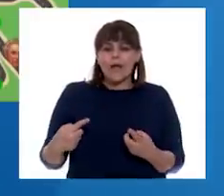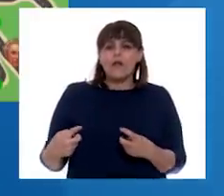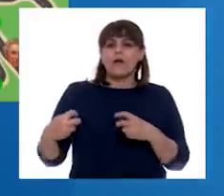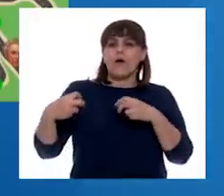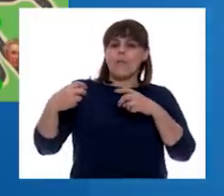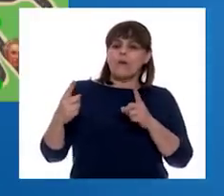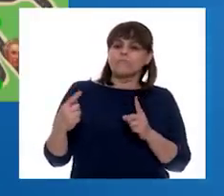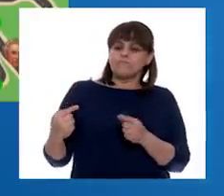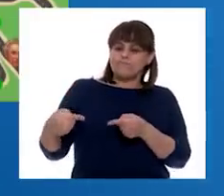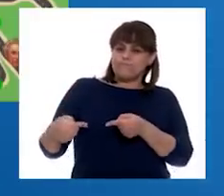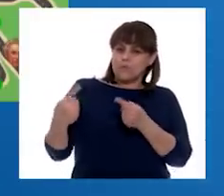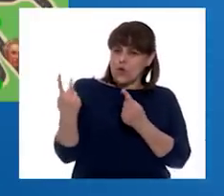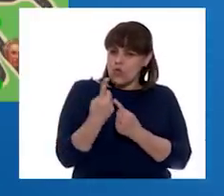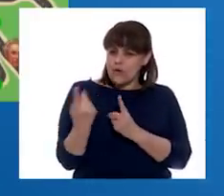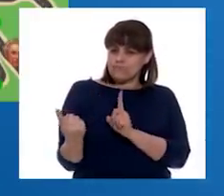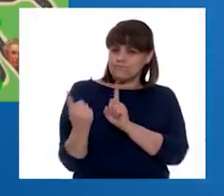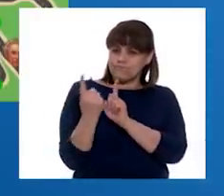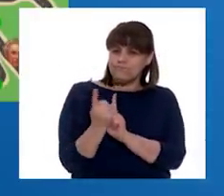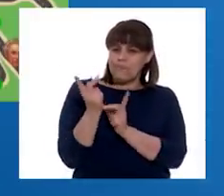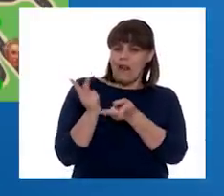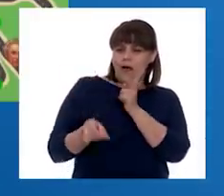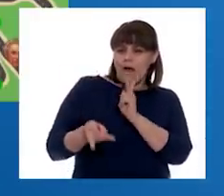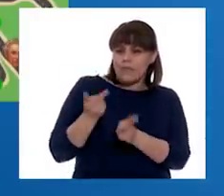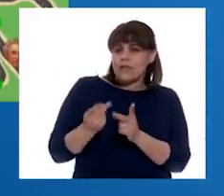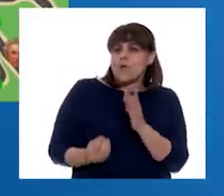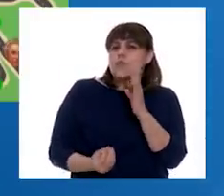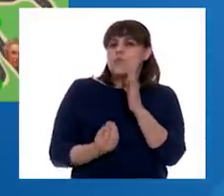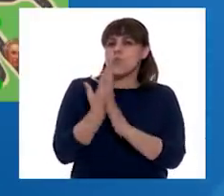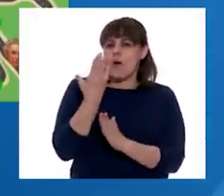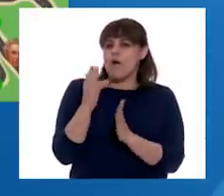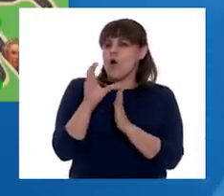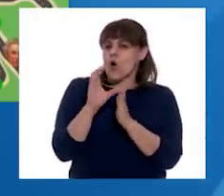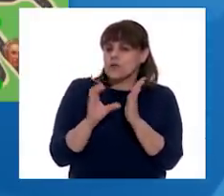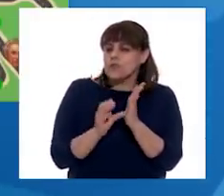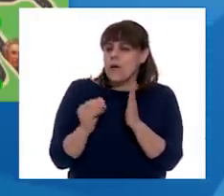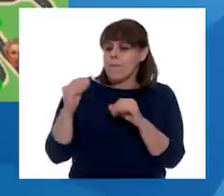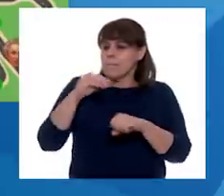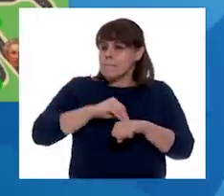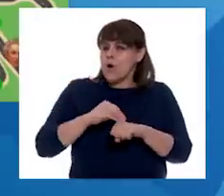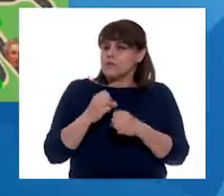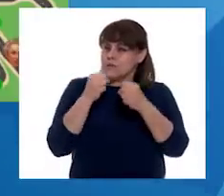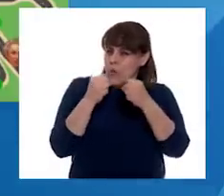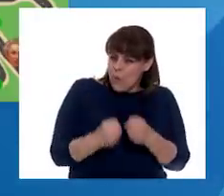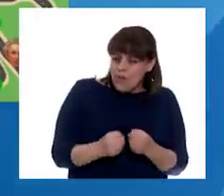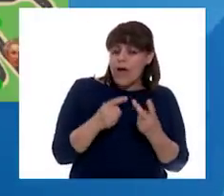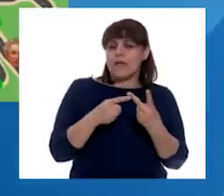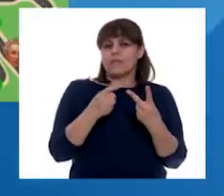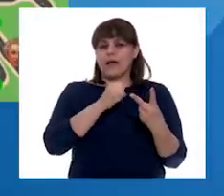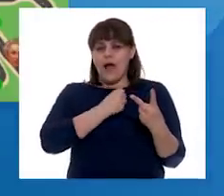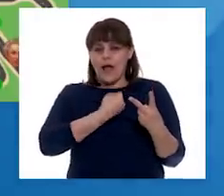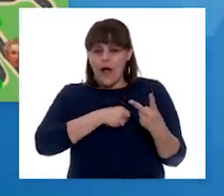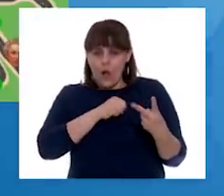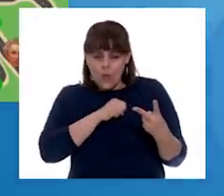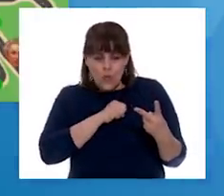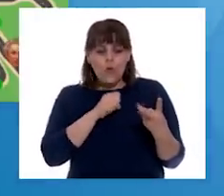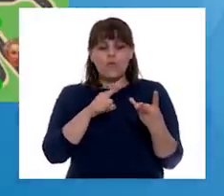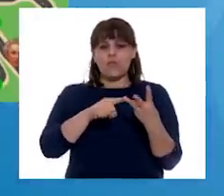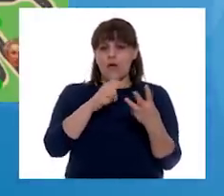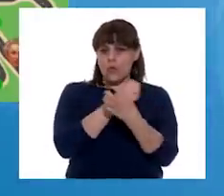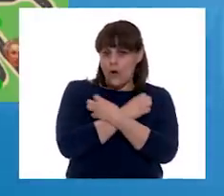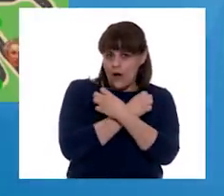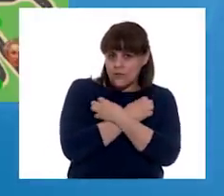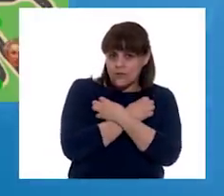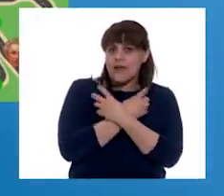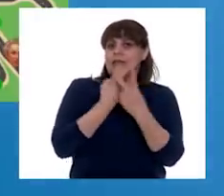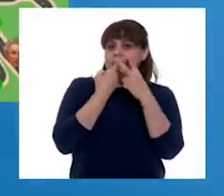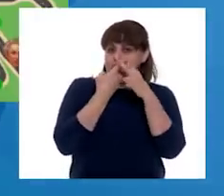nueva administración, una nueva constitución apoyada en instituciones de seguridad, salud y educación. El comienzo